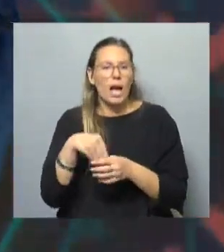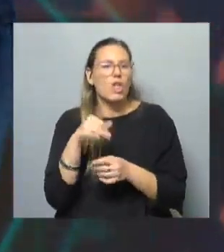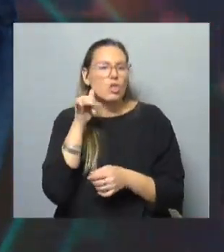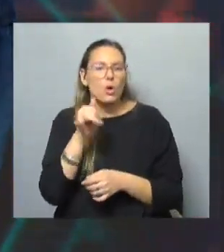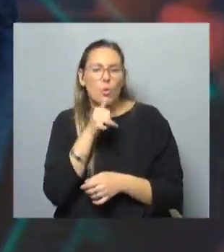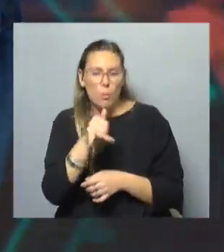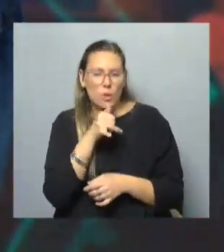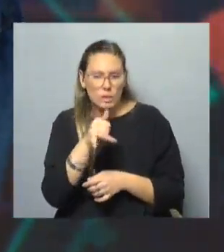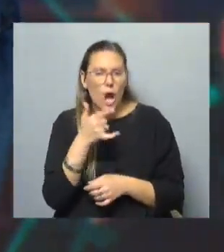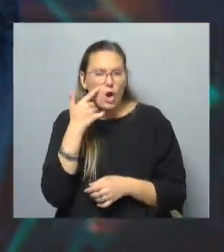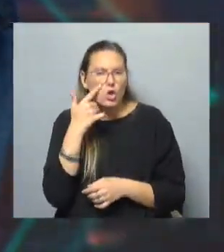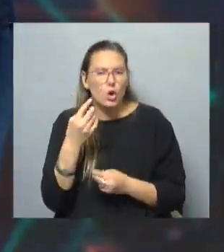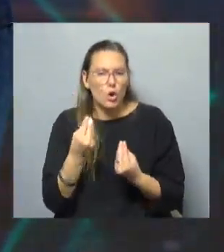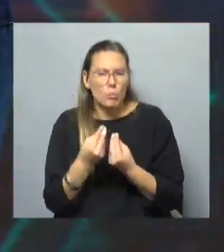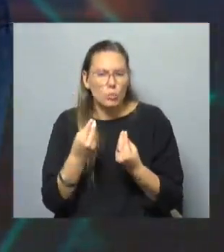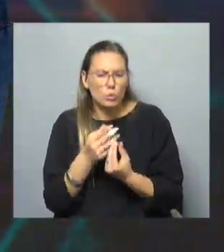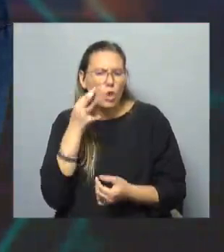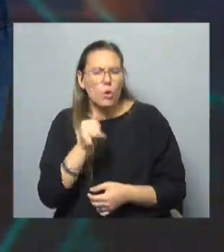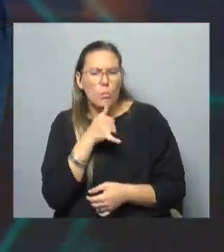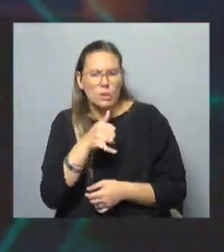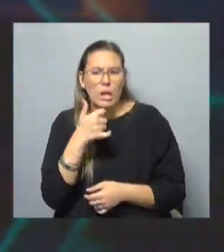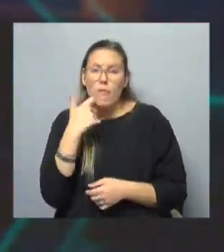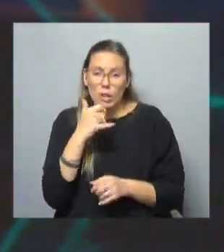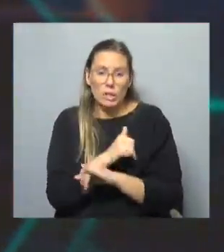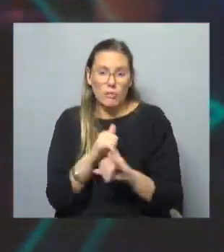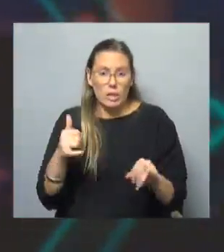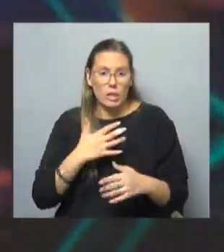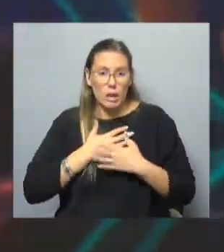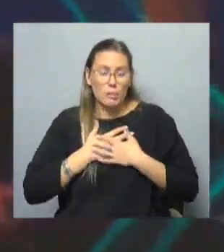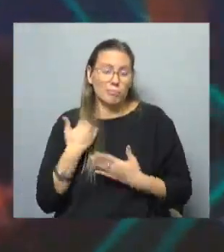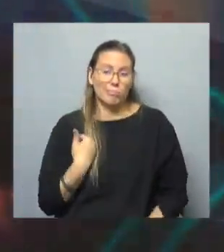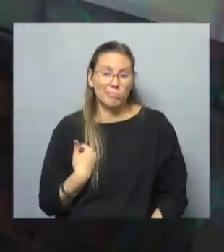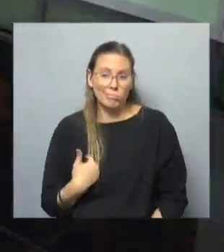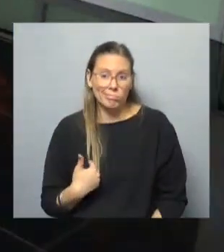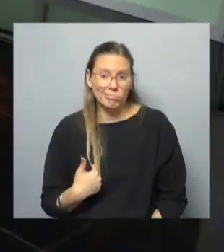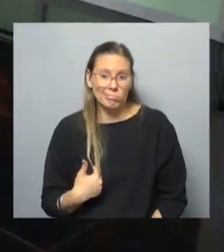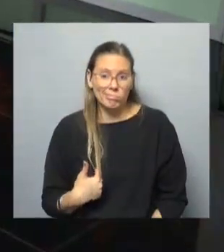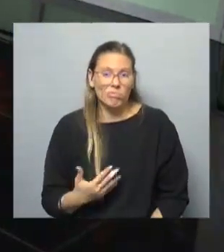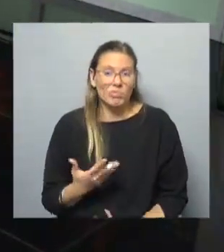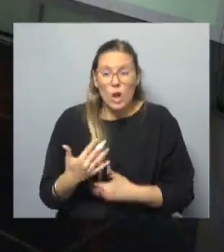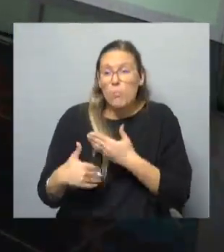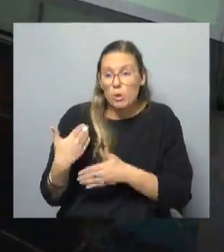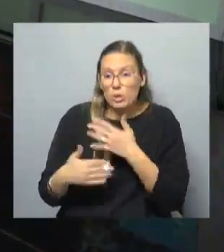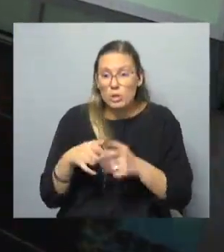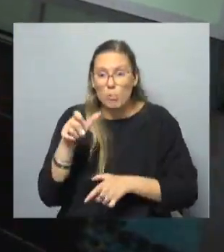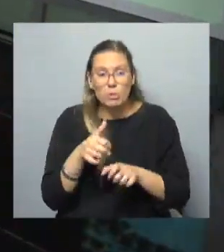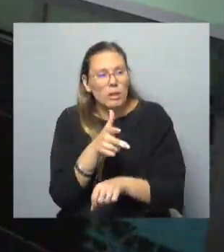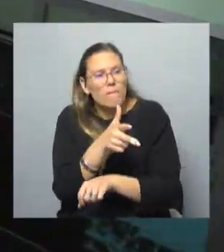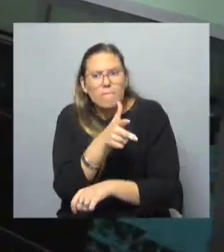Yo conozco muchísimos documentales inconclusos. Y eso en lo personal me apena mucho. Procesos de gente que